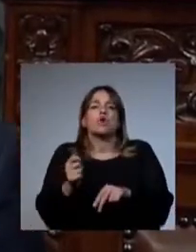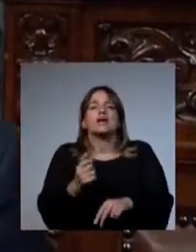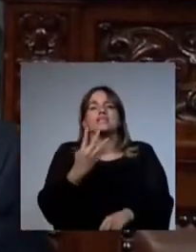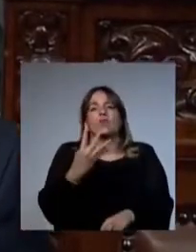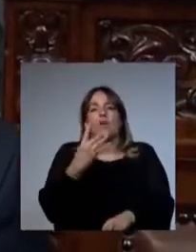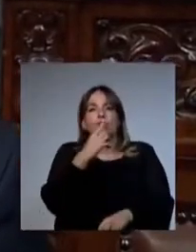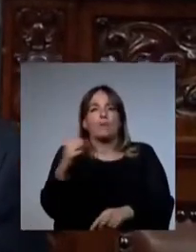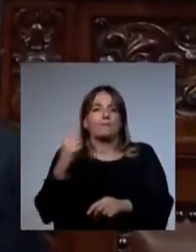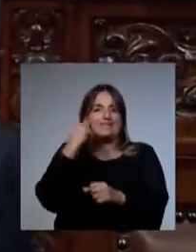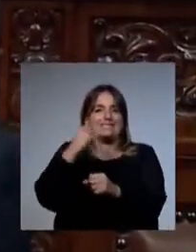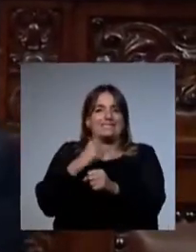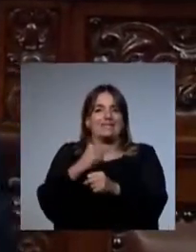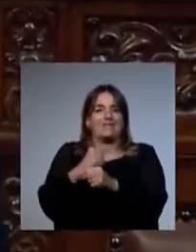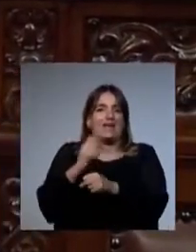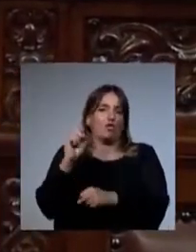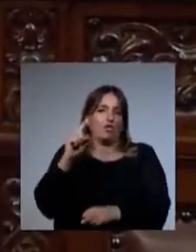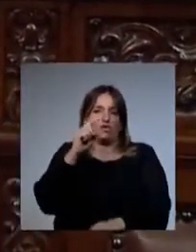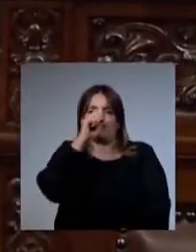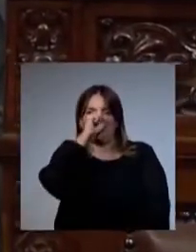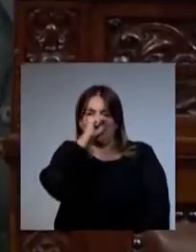trabajadores citrícolas.